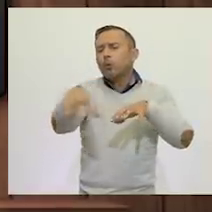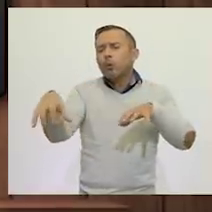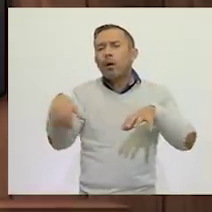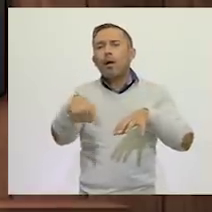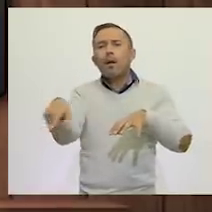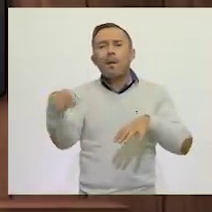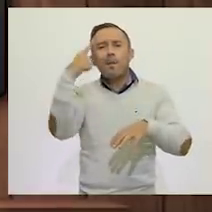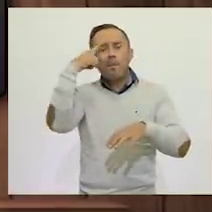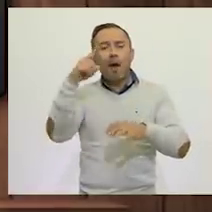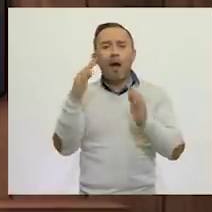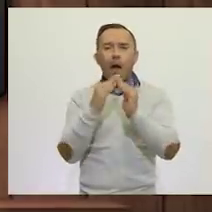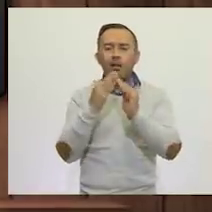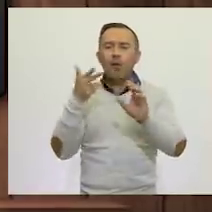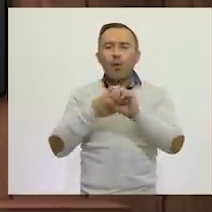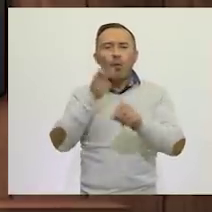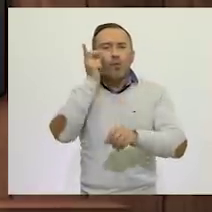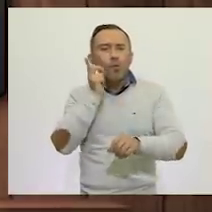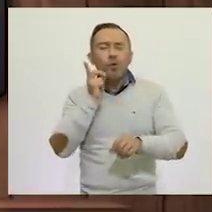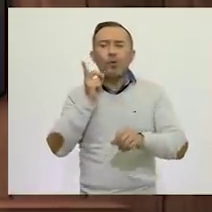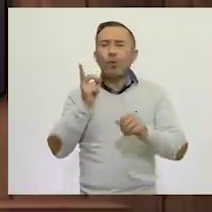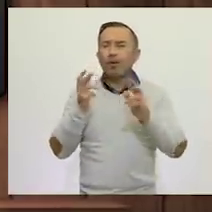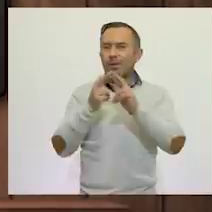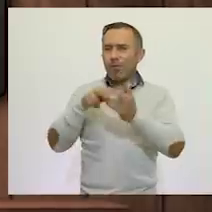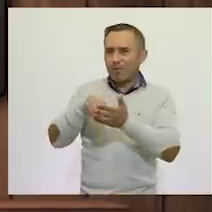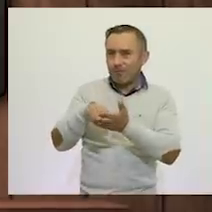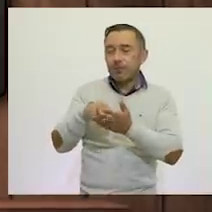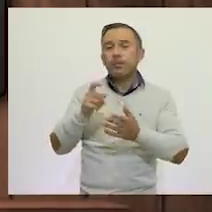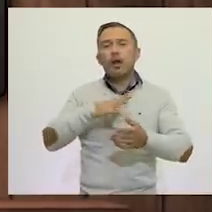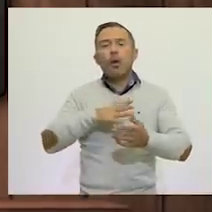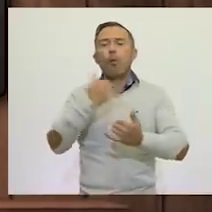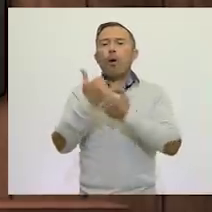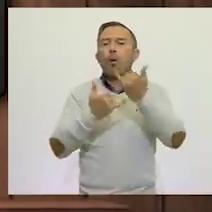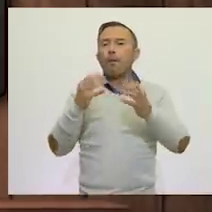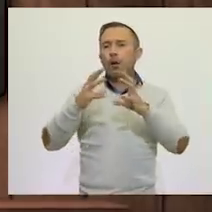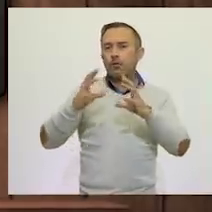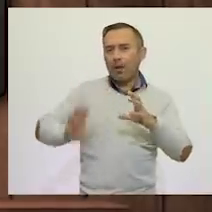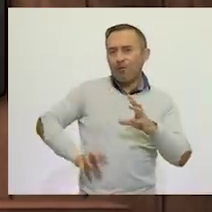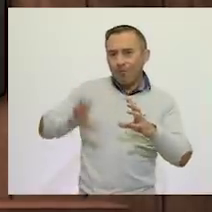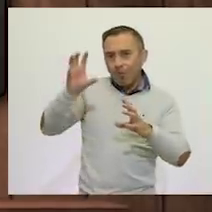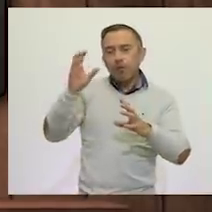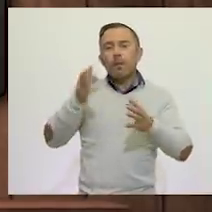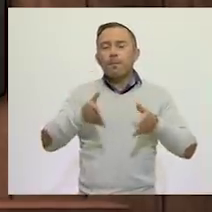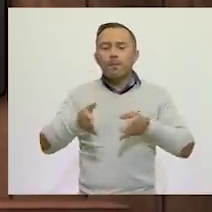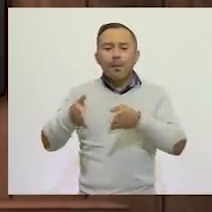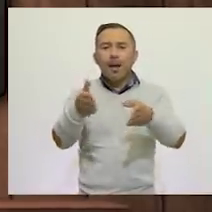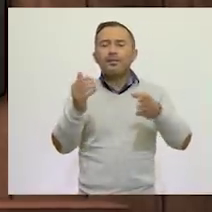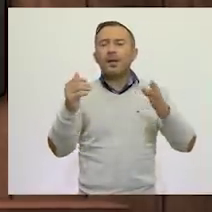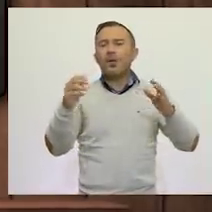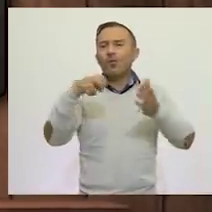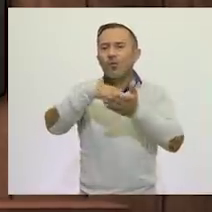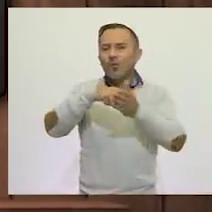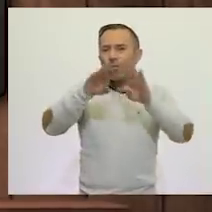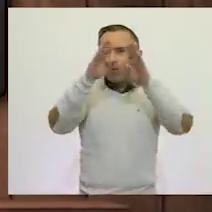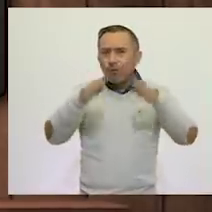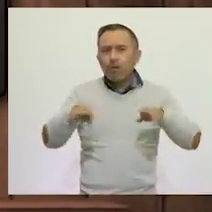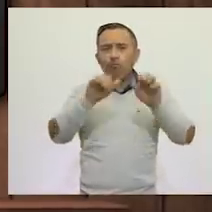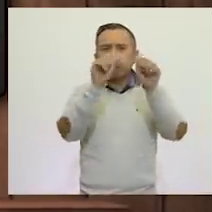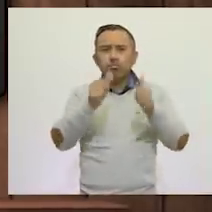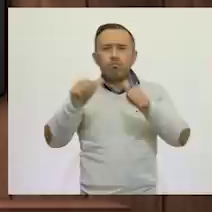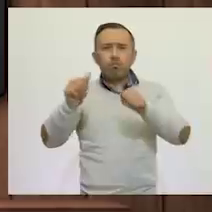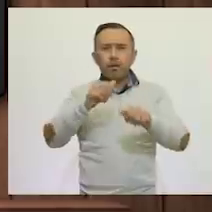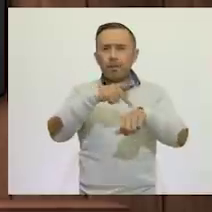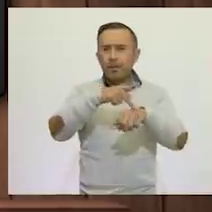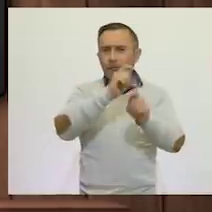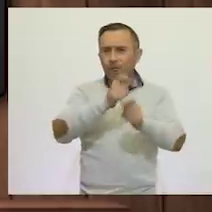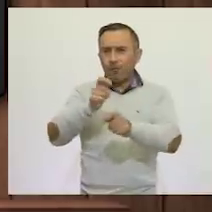el culto y el gobierno. Tenían juego de pelota, plazas, calzadas, altares y estelas con inscripciones y grabados. Si